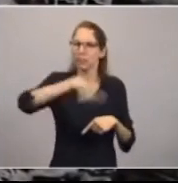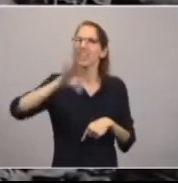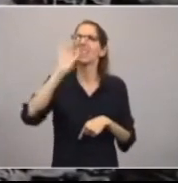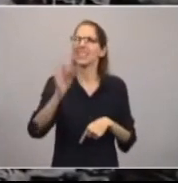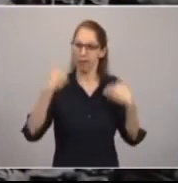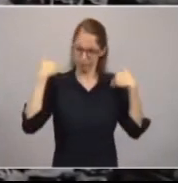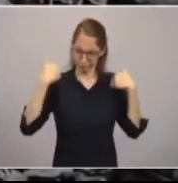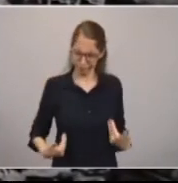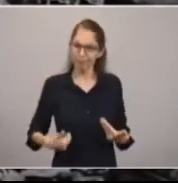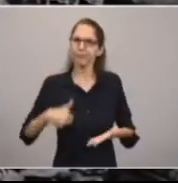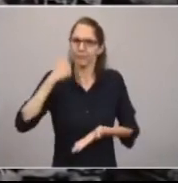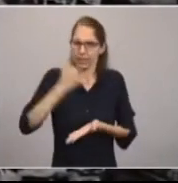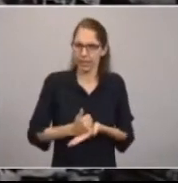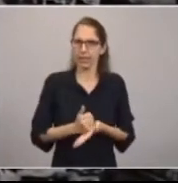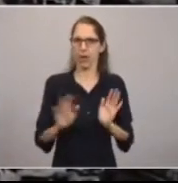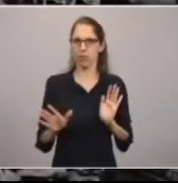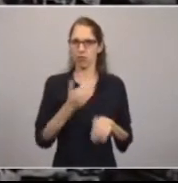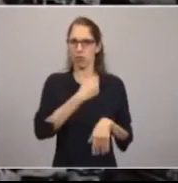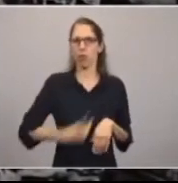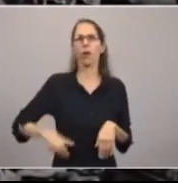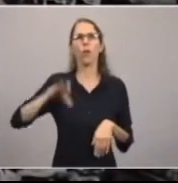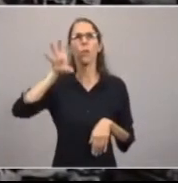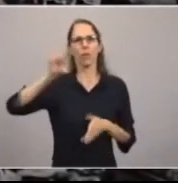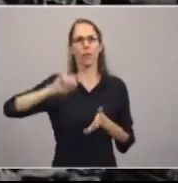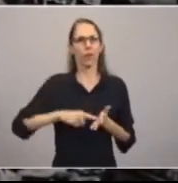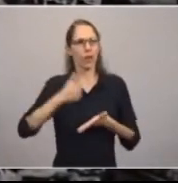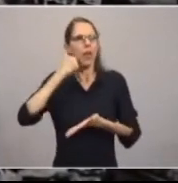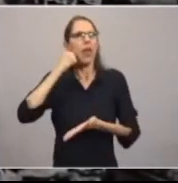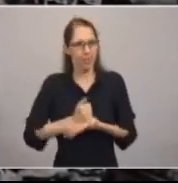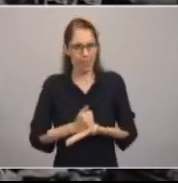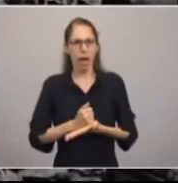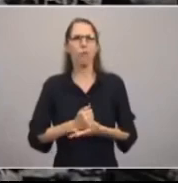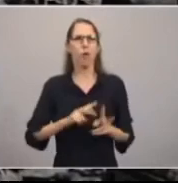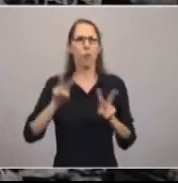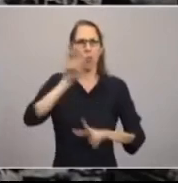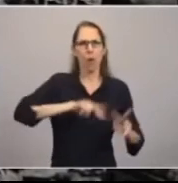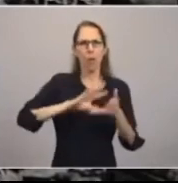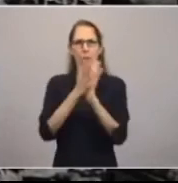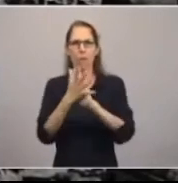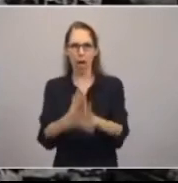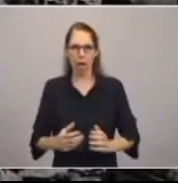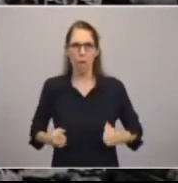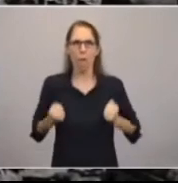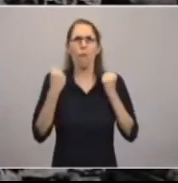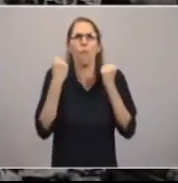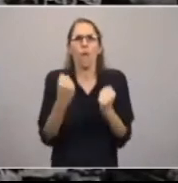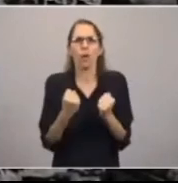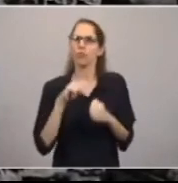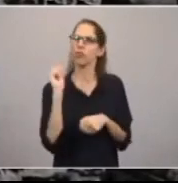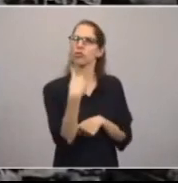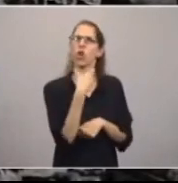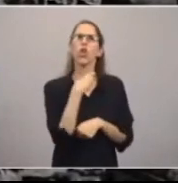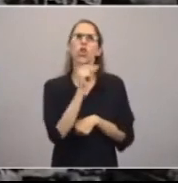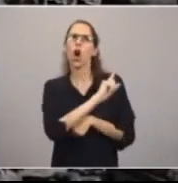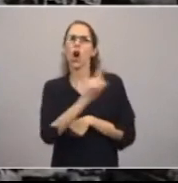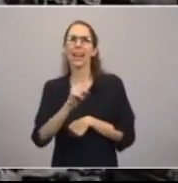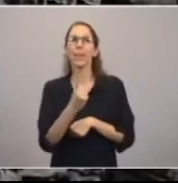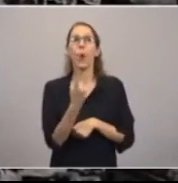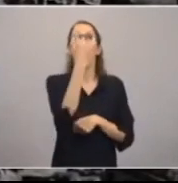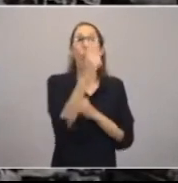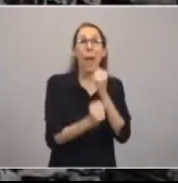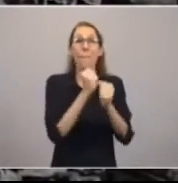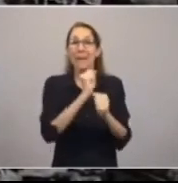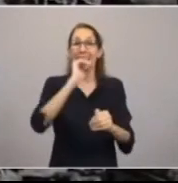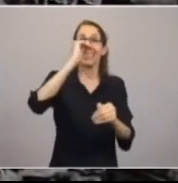cuenten con el Gobierno de la Provincia de Buenos Aires, vamos a estar presentes, vamos a hacer todos los esfuerzos. No sé qué de esto, pero no queremos que se cierre